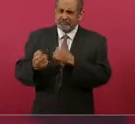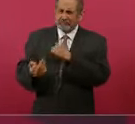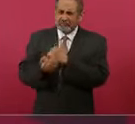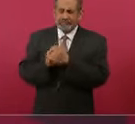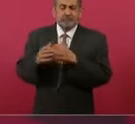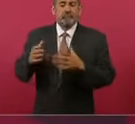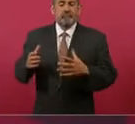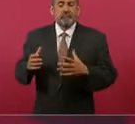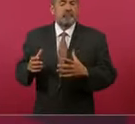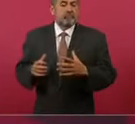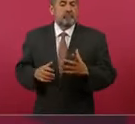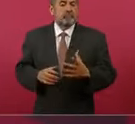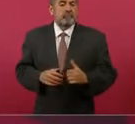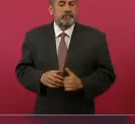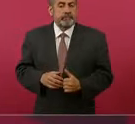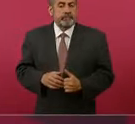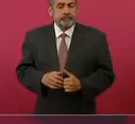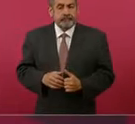y hubieron grandes